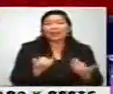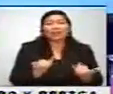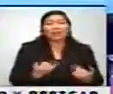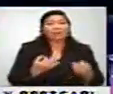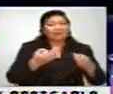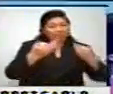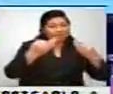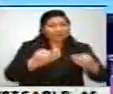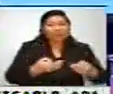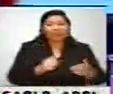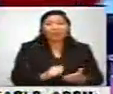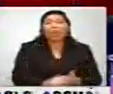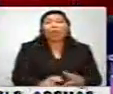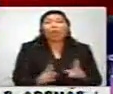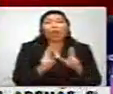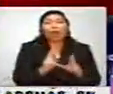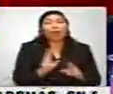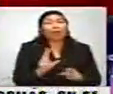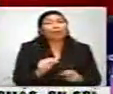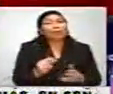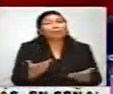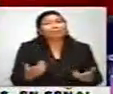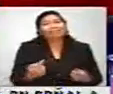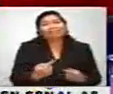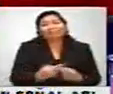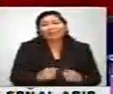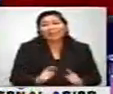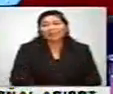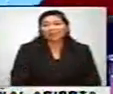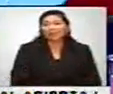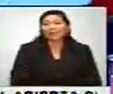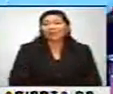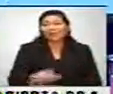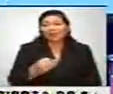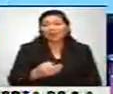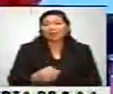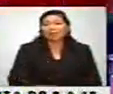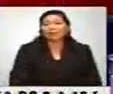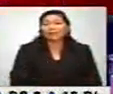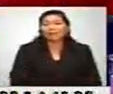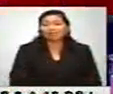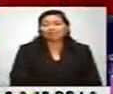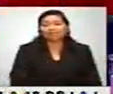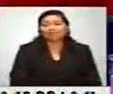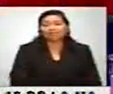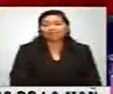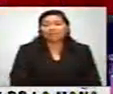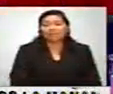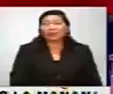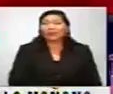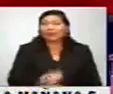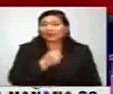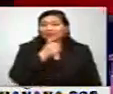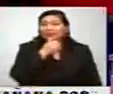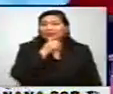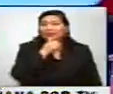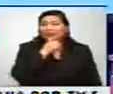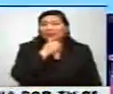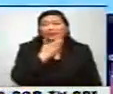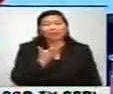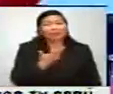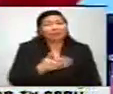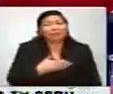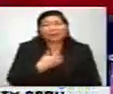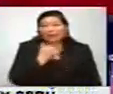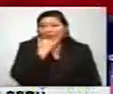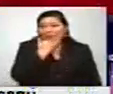es verdad, ojalá que no lo sea, digo yo, pero si es verdad, es muy doloroso reconocer que hemos